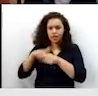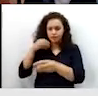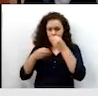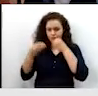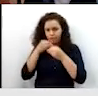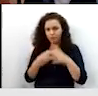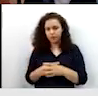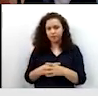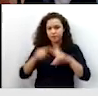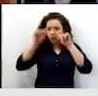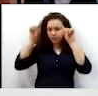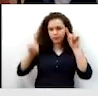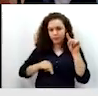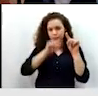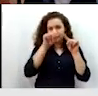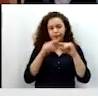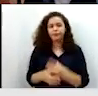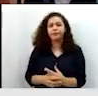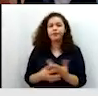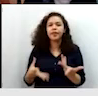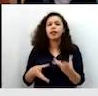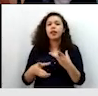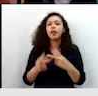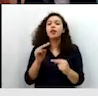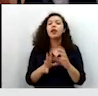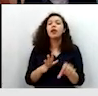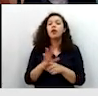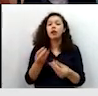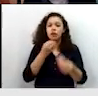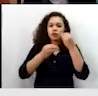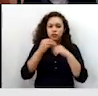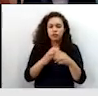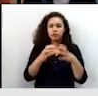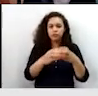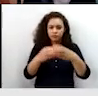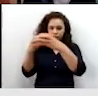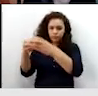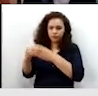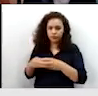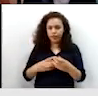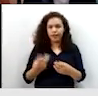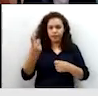serían las raciones que podríamos estar consumiendo durante el día?